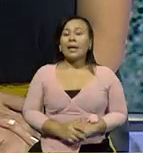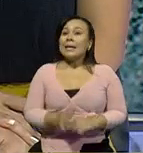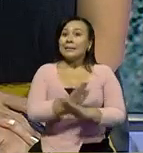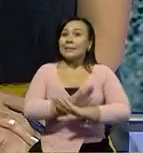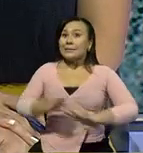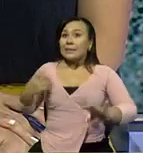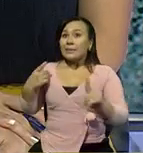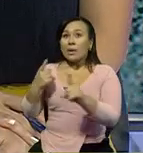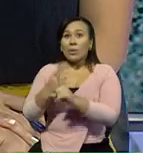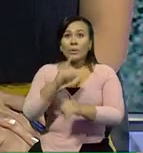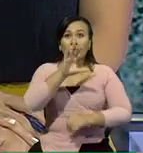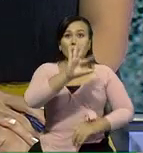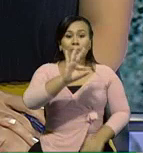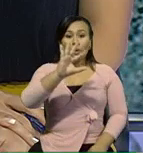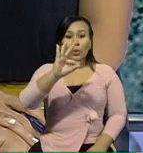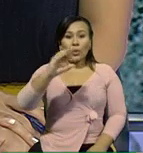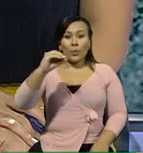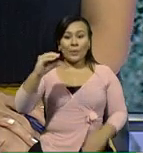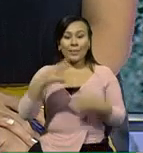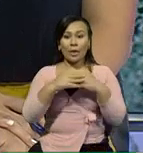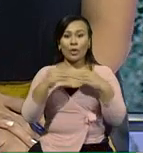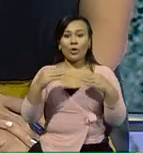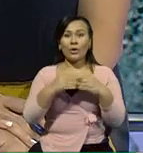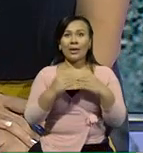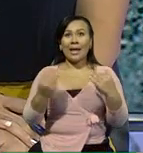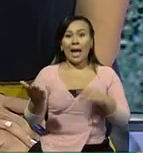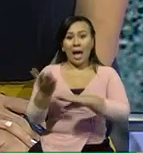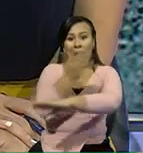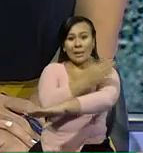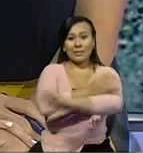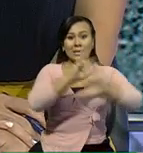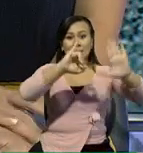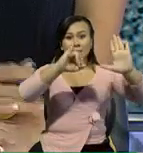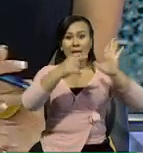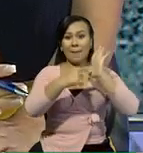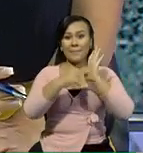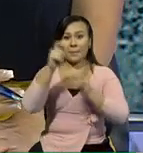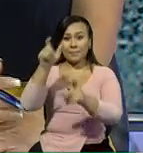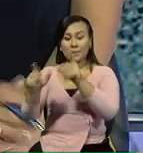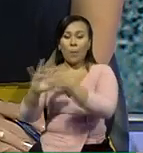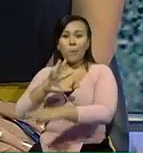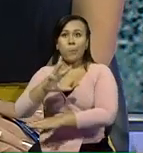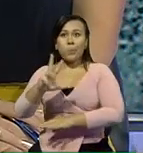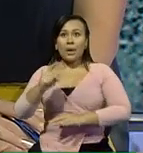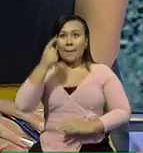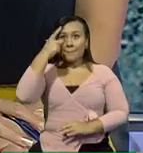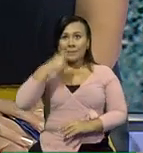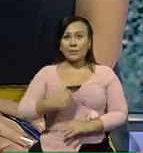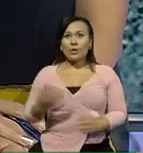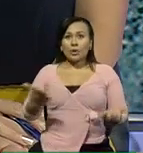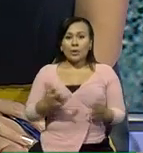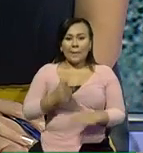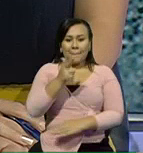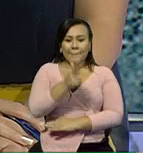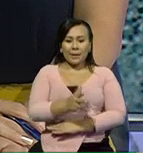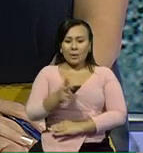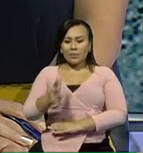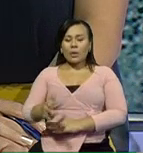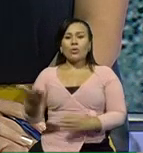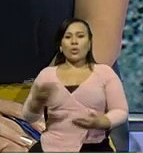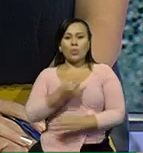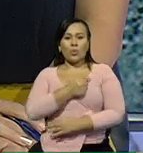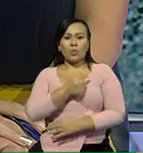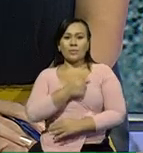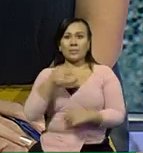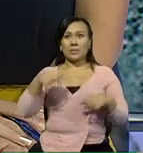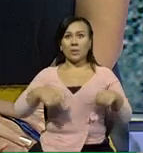Recuperan $990 de los 6.000 que sujetos robaron a un ciudadano en el parqueadero de una de las facultades de